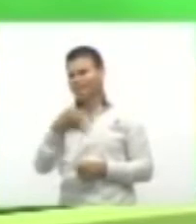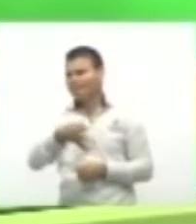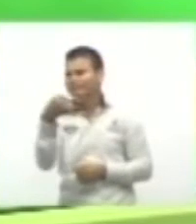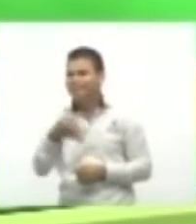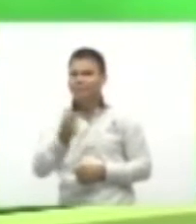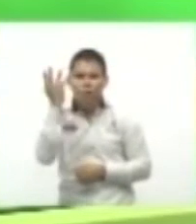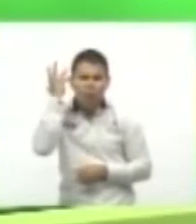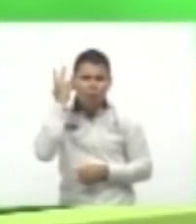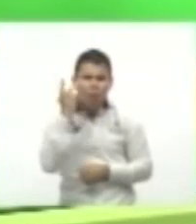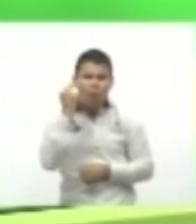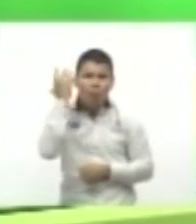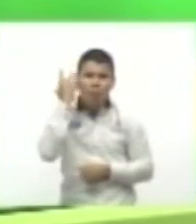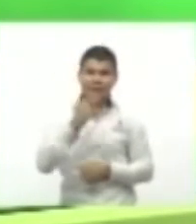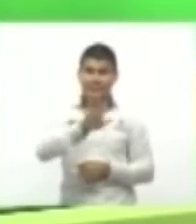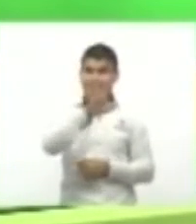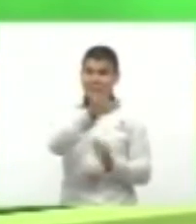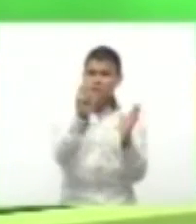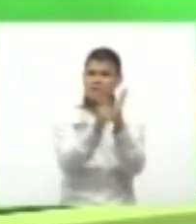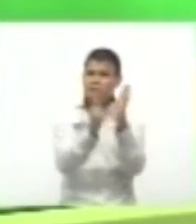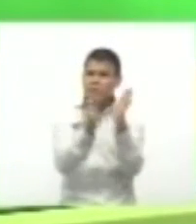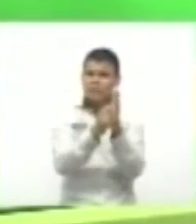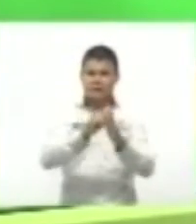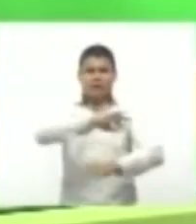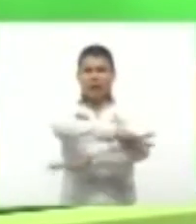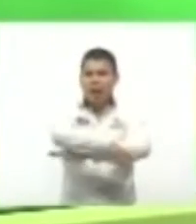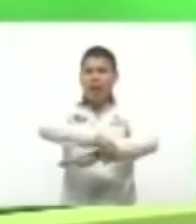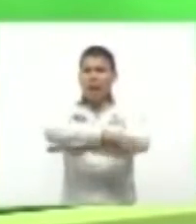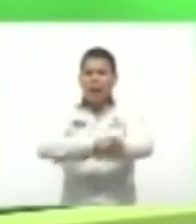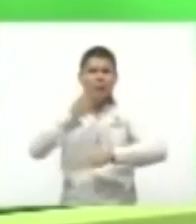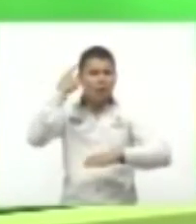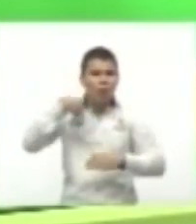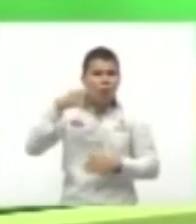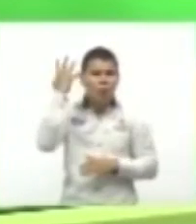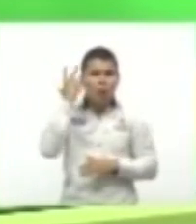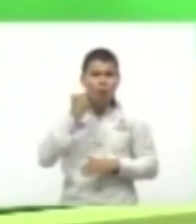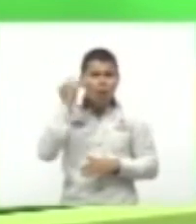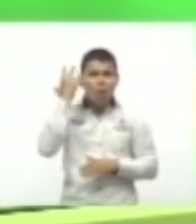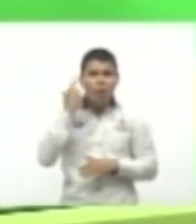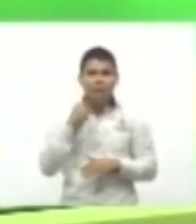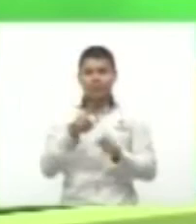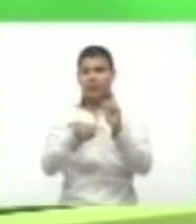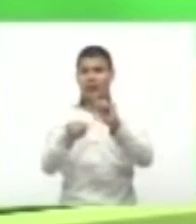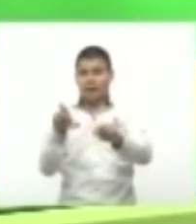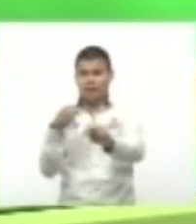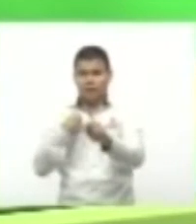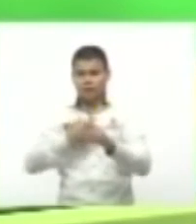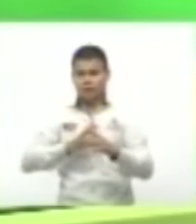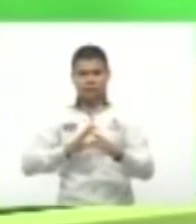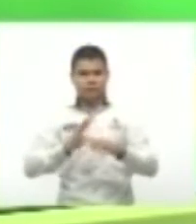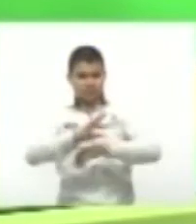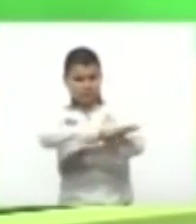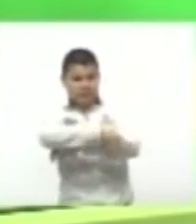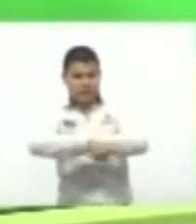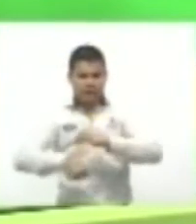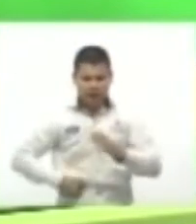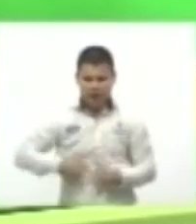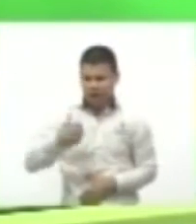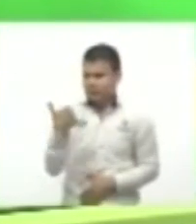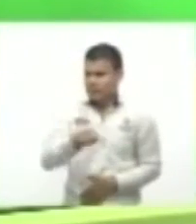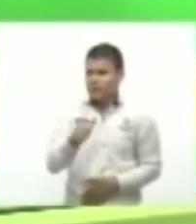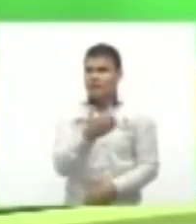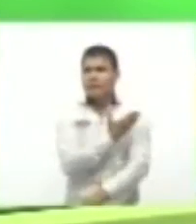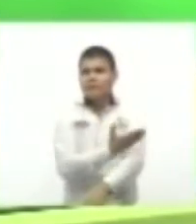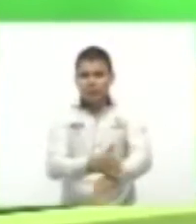5 a 6 atracos diarios se registran todos los días. Está desde quien denuncia que le han robado 10 millones de pesos y el que sale de su casa y le quitan su